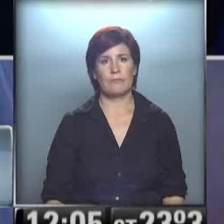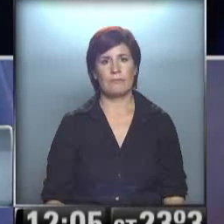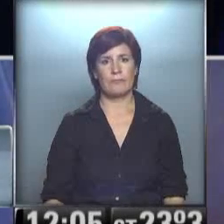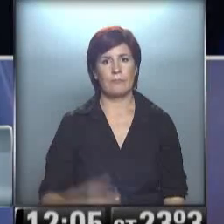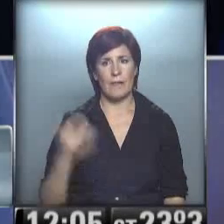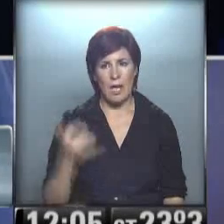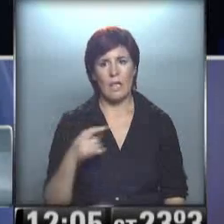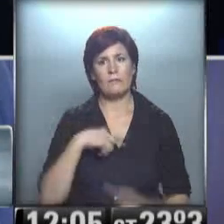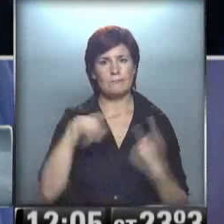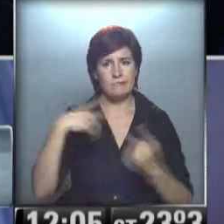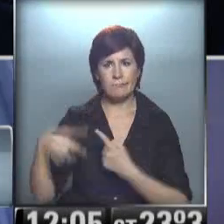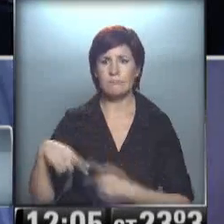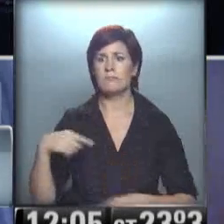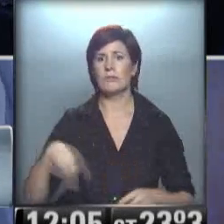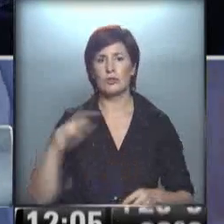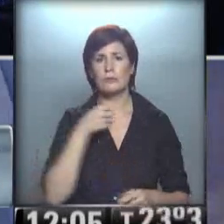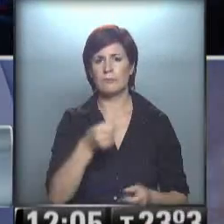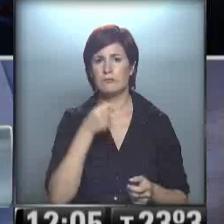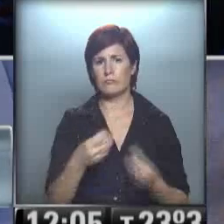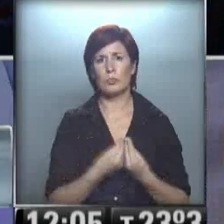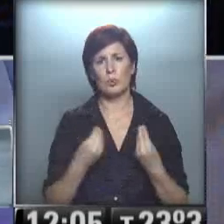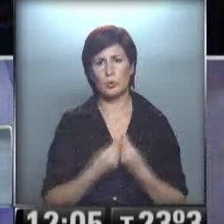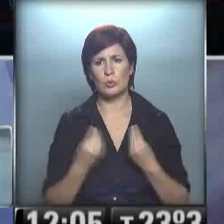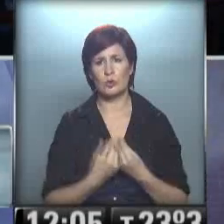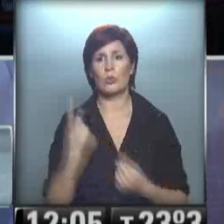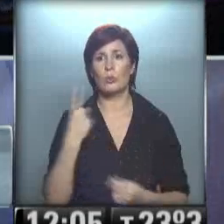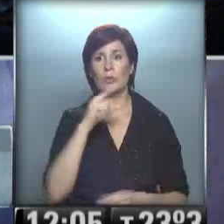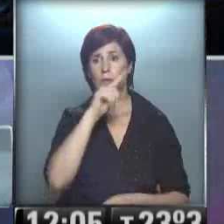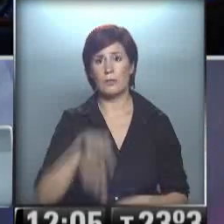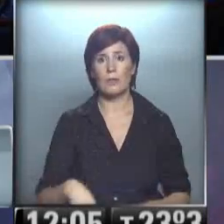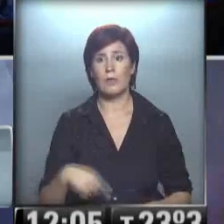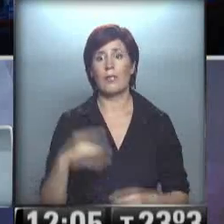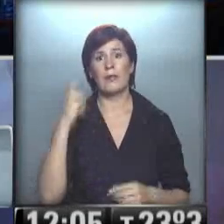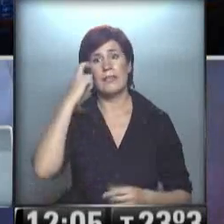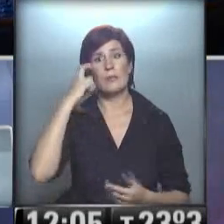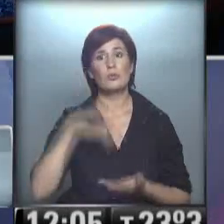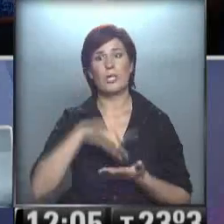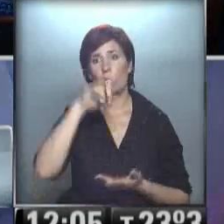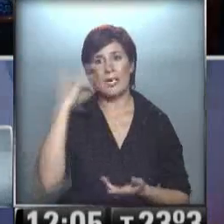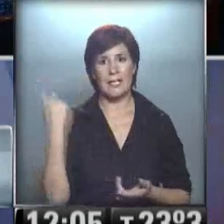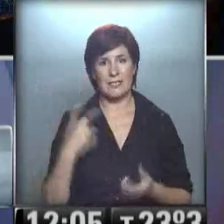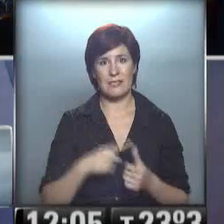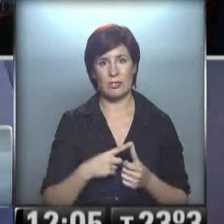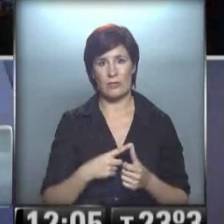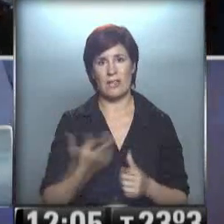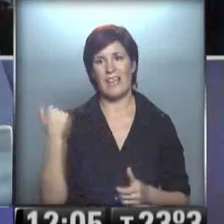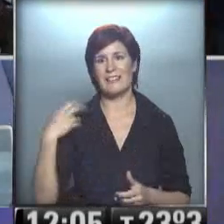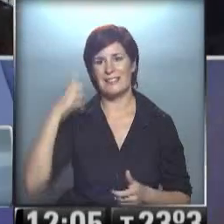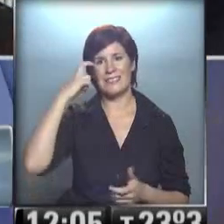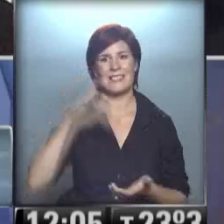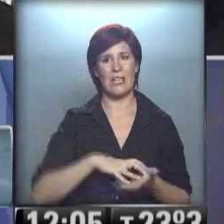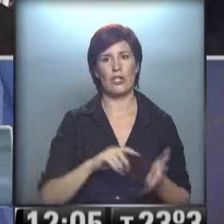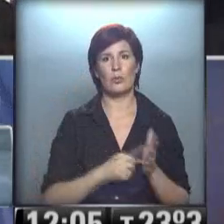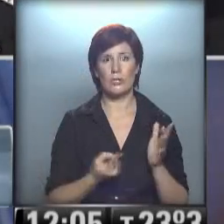todos adentro, y una de las voces que pasó fue el flamante diputado nacional, porque hasta ahora era legislador por la Ciudad de Buenos Aires,